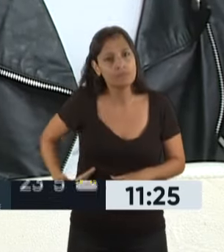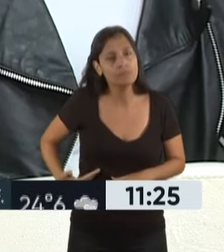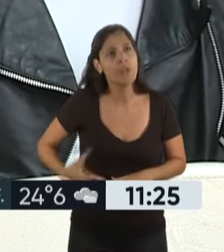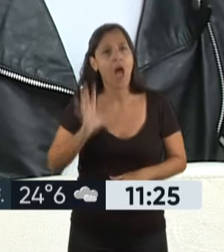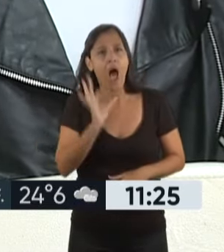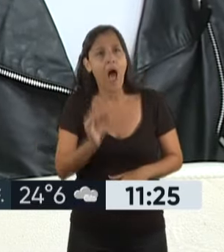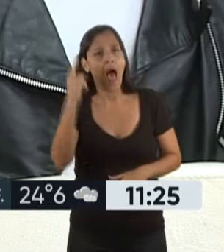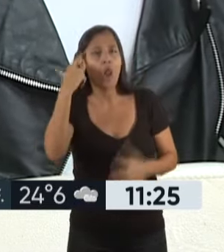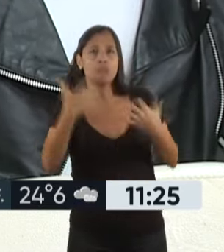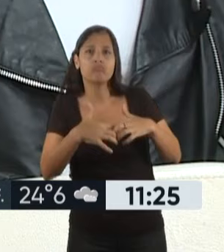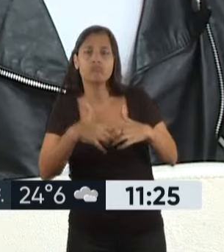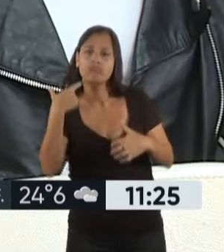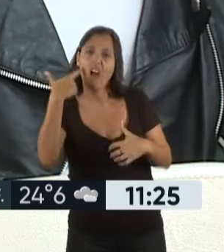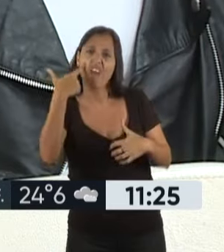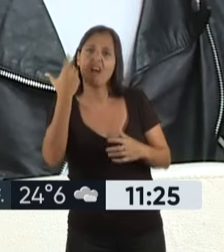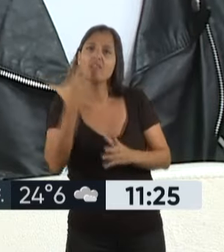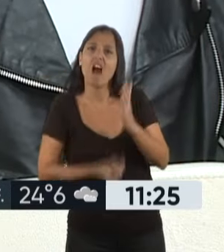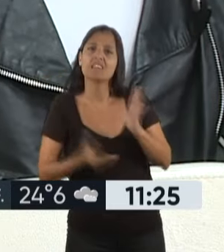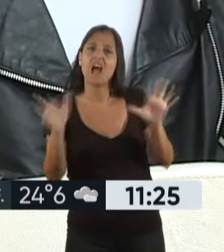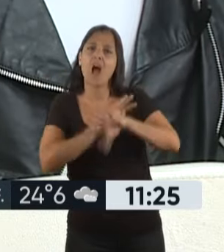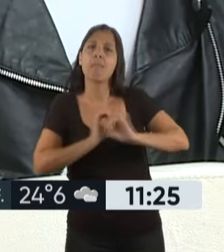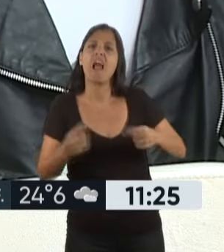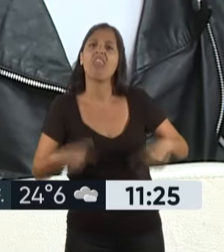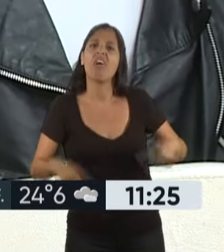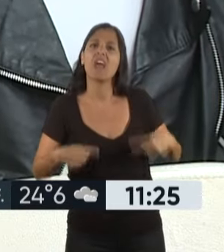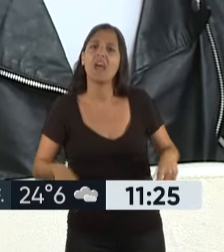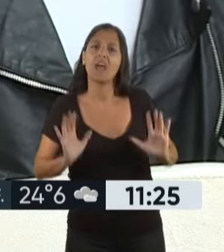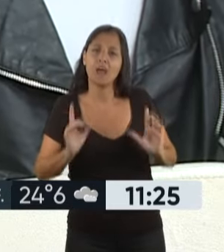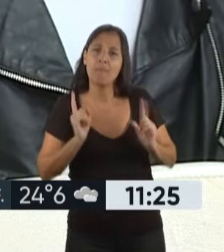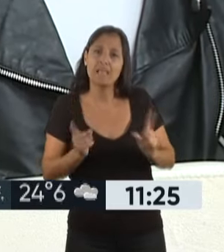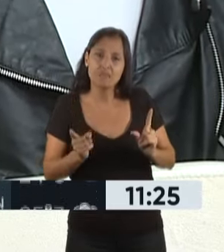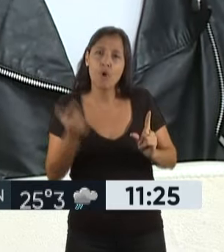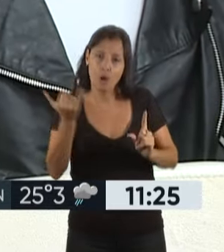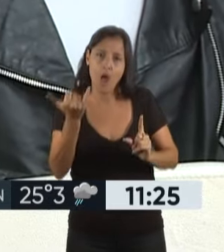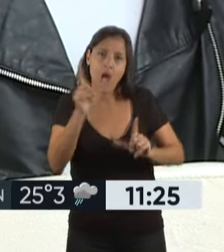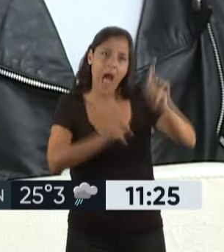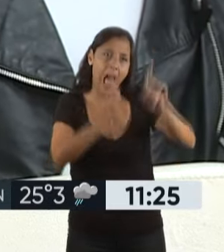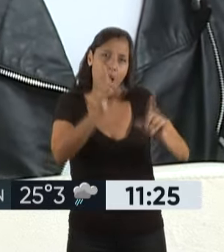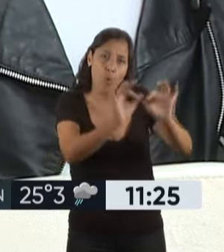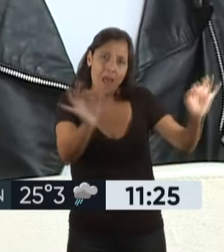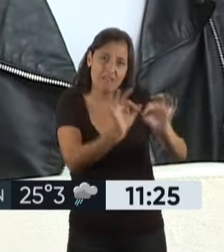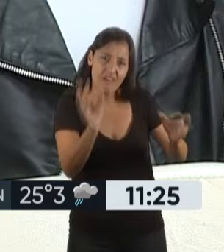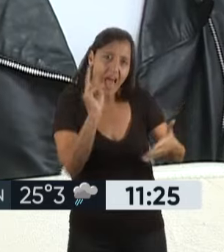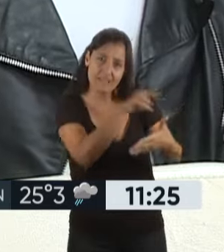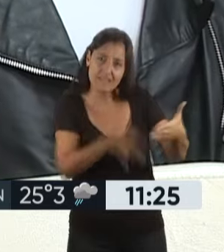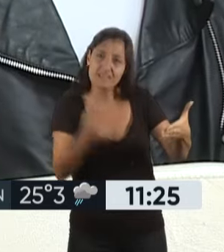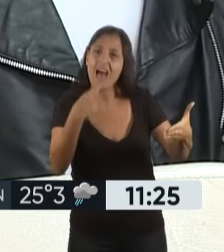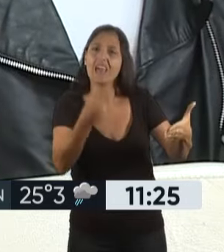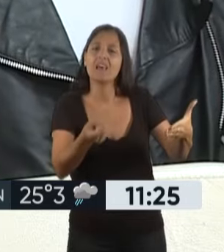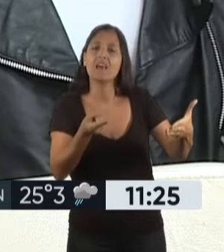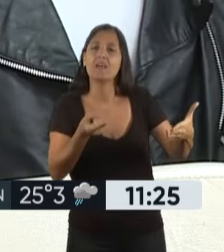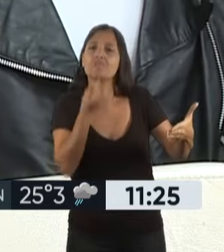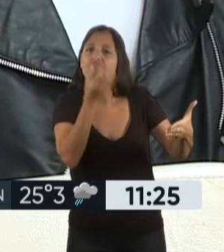gobierno para hacerse en este sentido en estos algunas líneas que leí de de